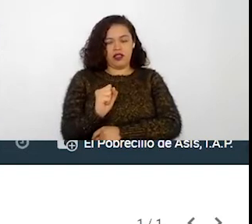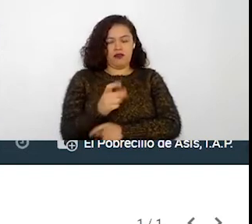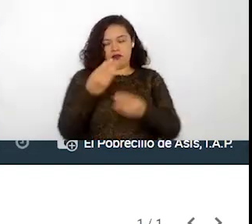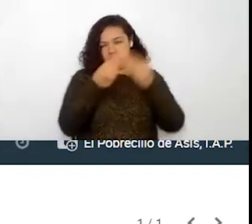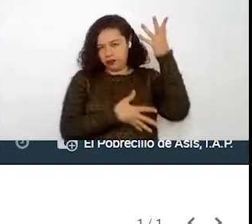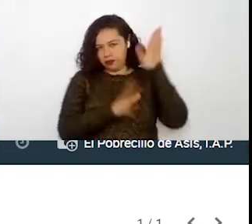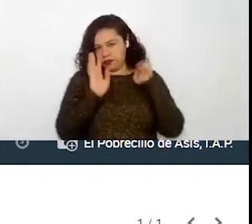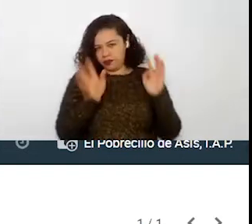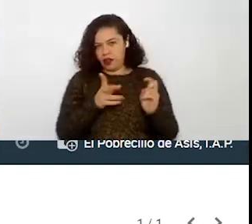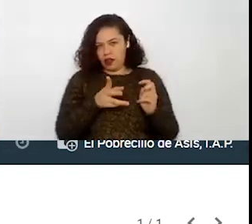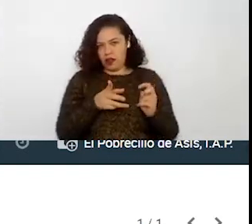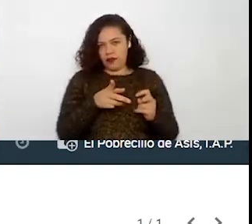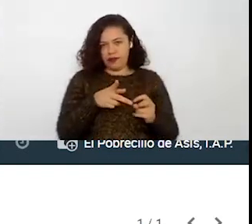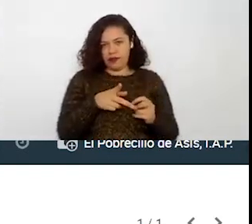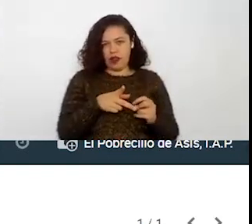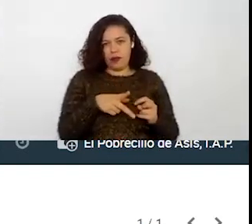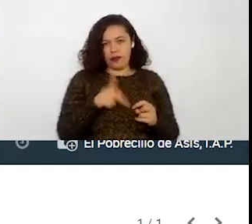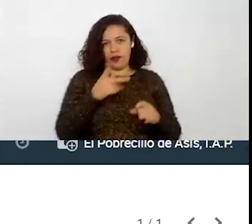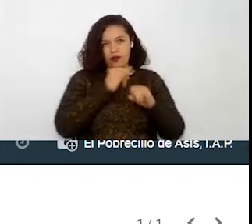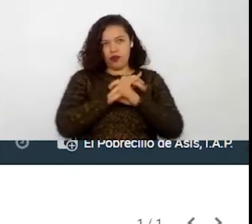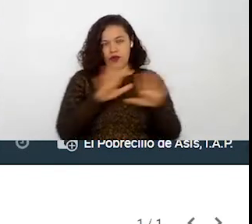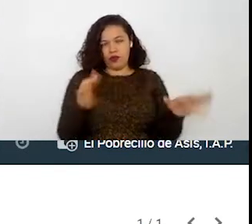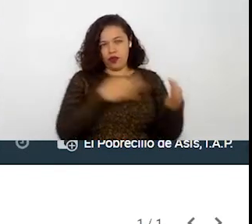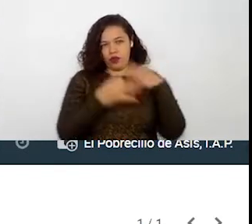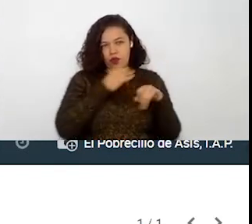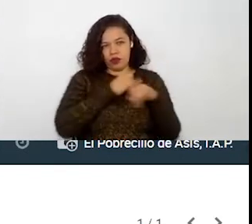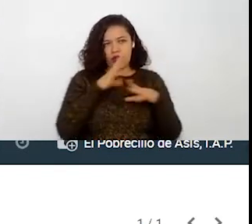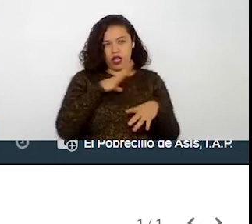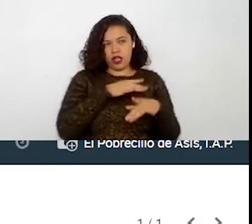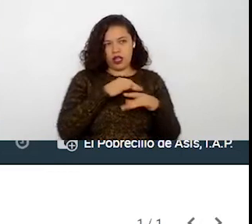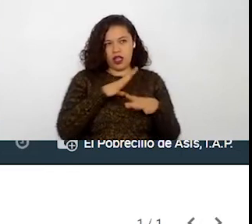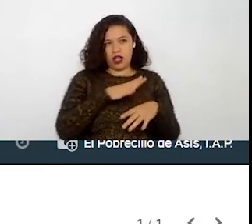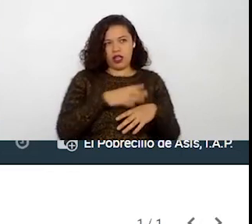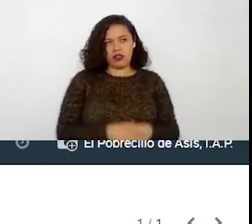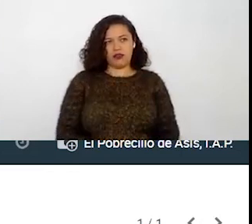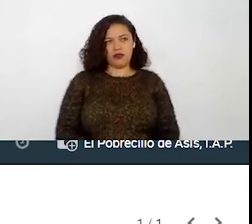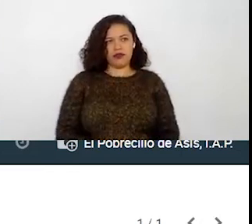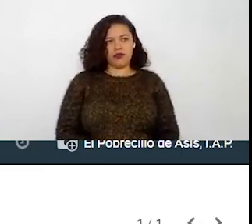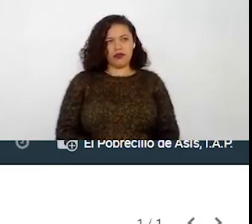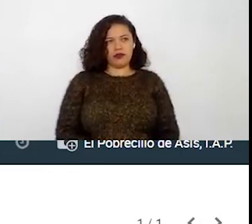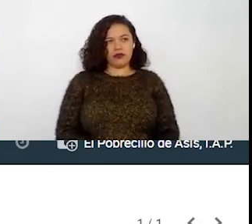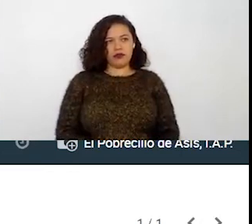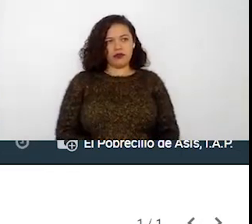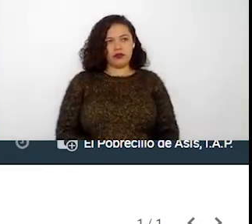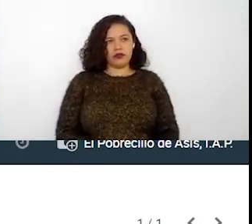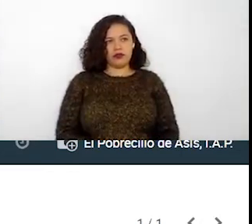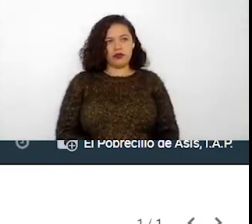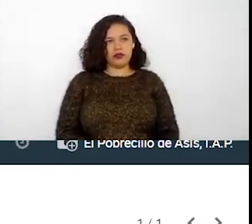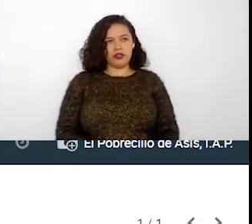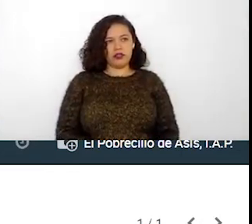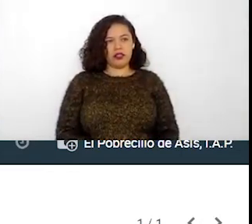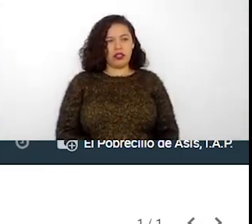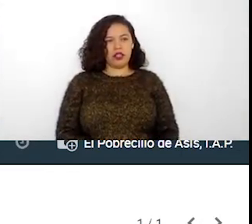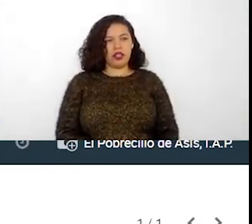ya con toda la información y todos los datos que haya caro Bueno entonces lo que vamos a hacer ahorita es